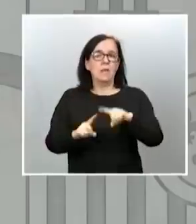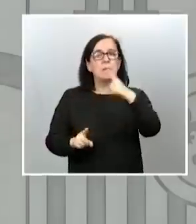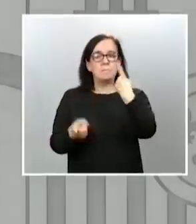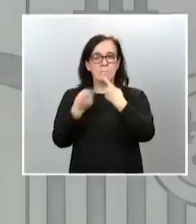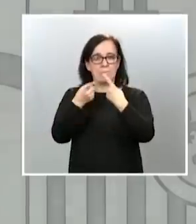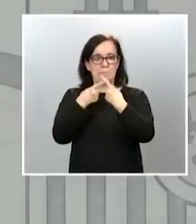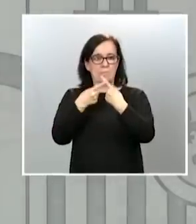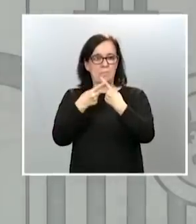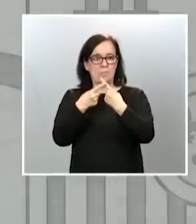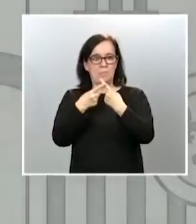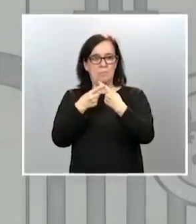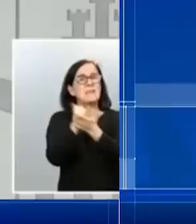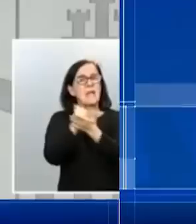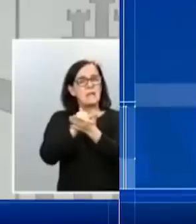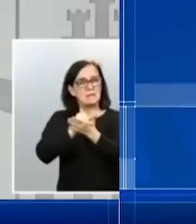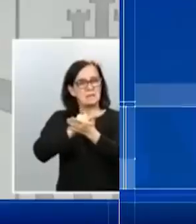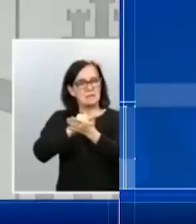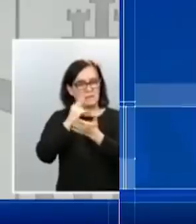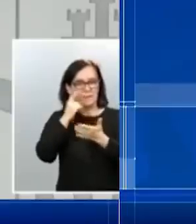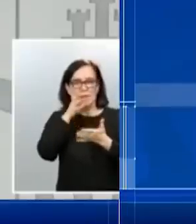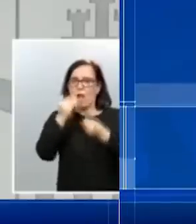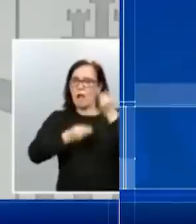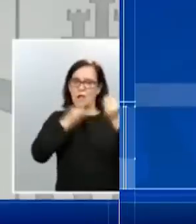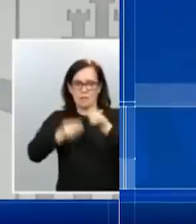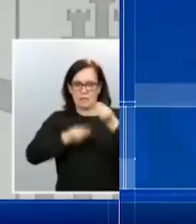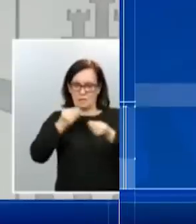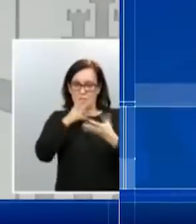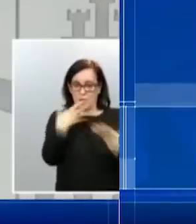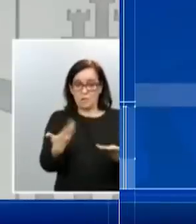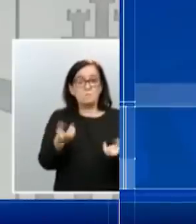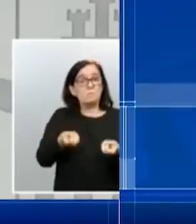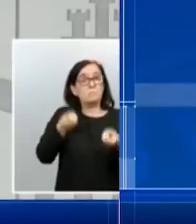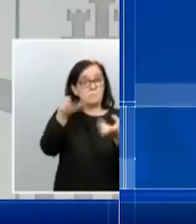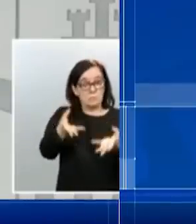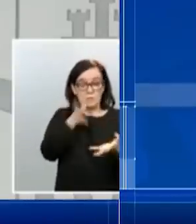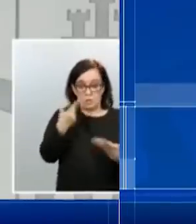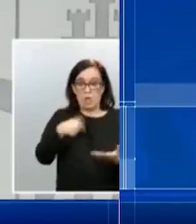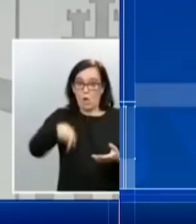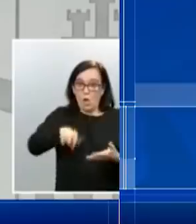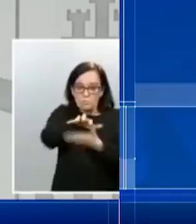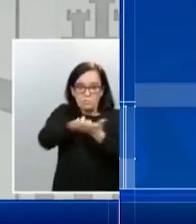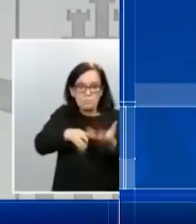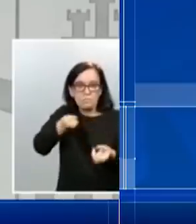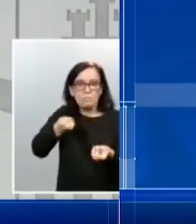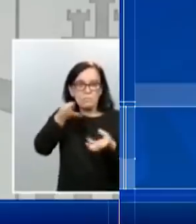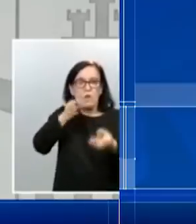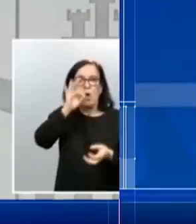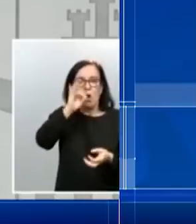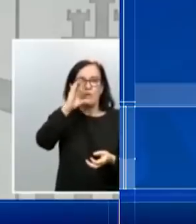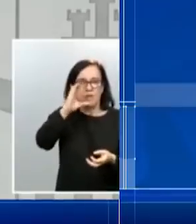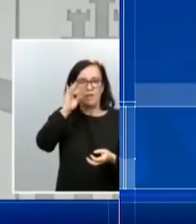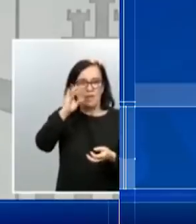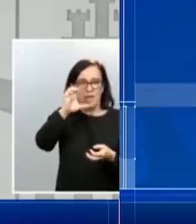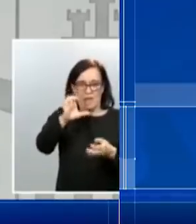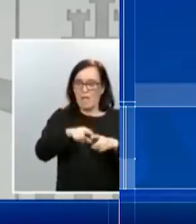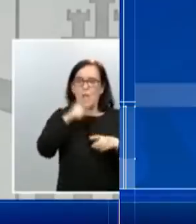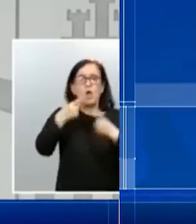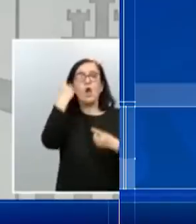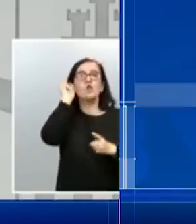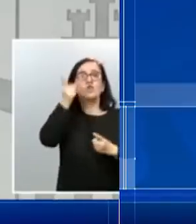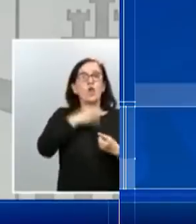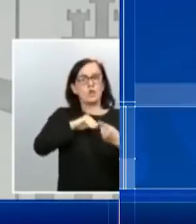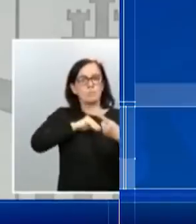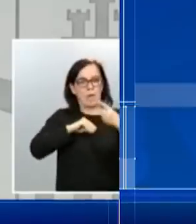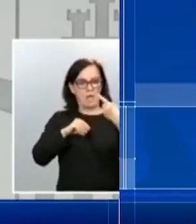esas cifras a la OCDE. Hoy se ha hecho público este informe al que hacía referencia de la OCDE. No solo España está entre